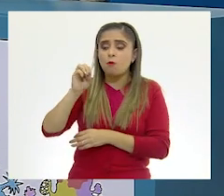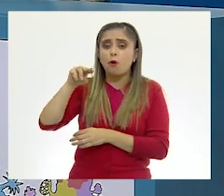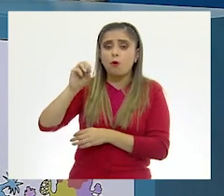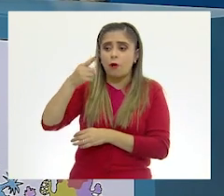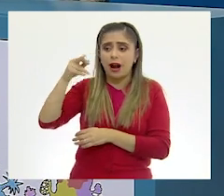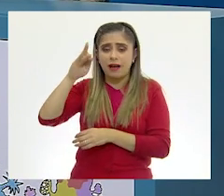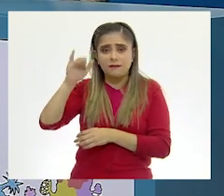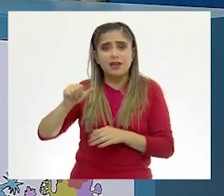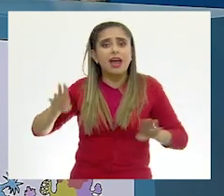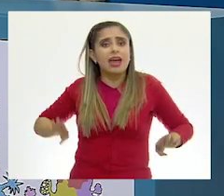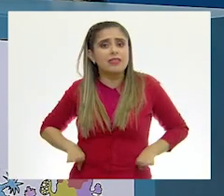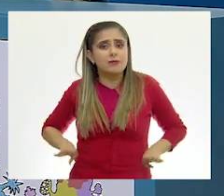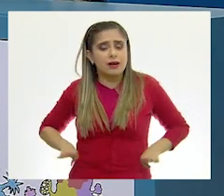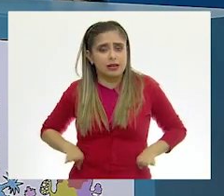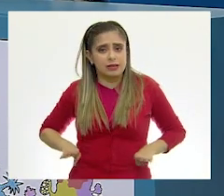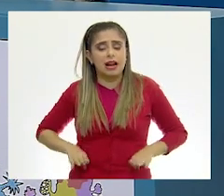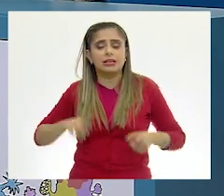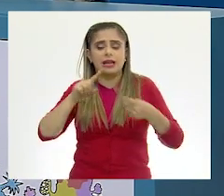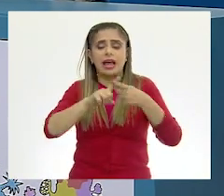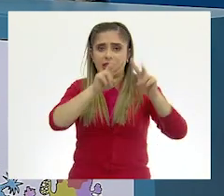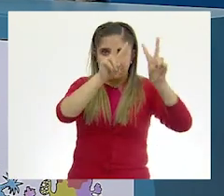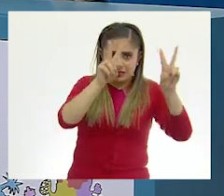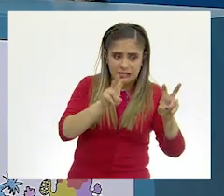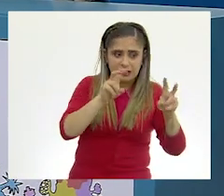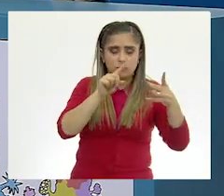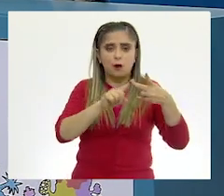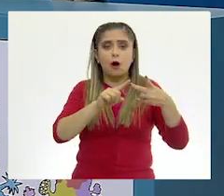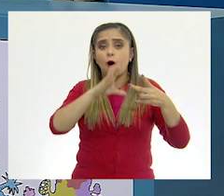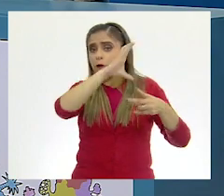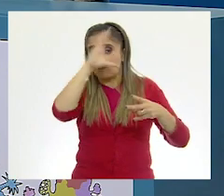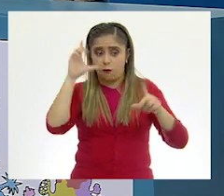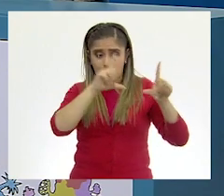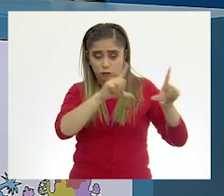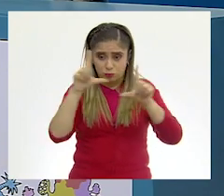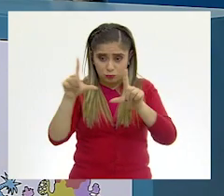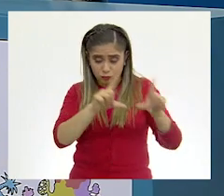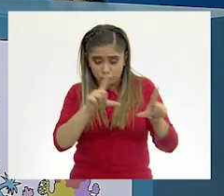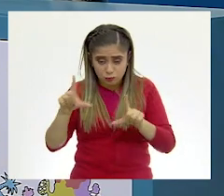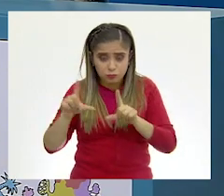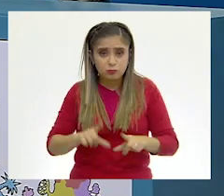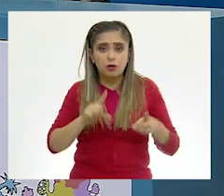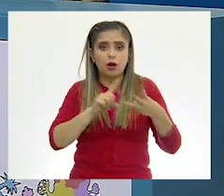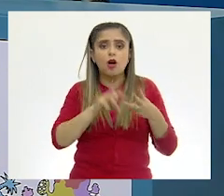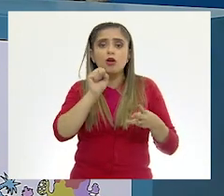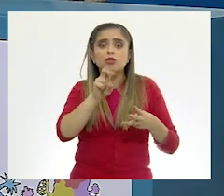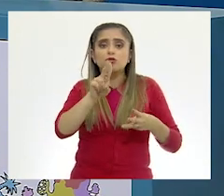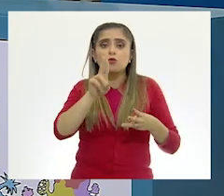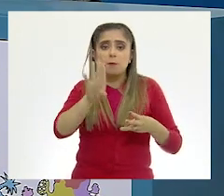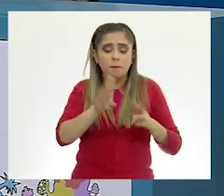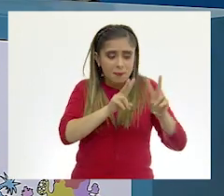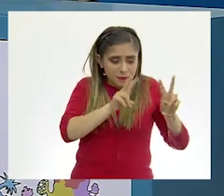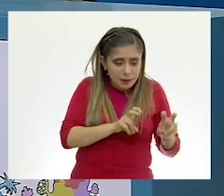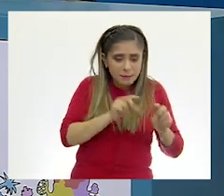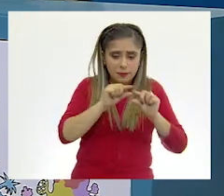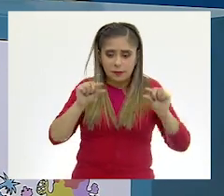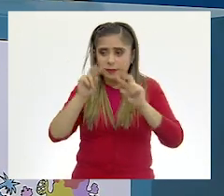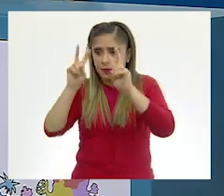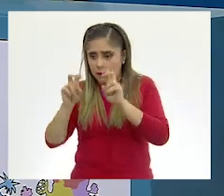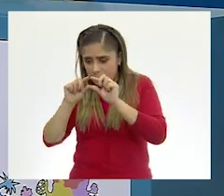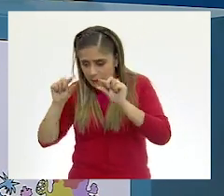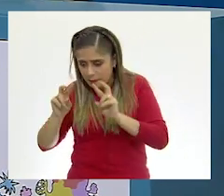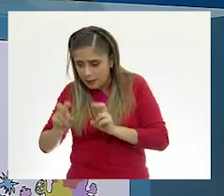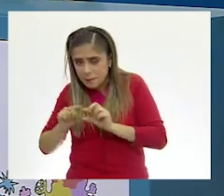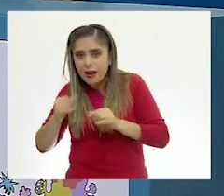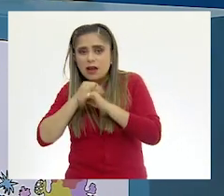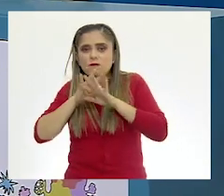características especiales como el título, imágenes o ilustraciones, subtemas que nos proporcionaban información